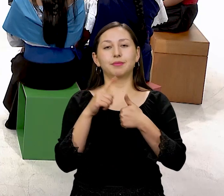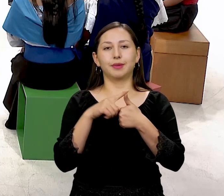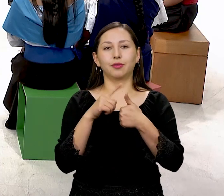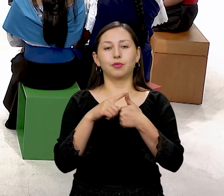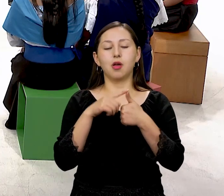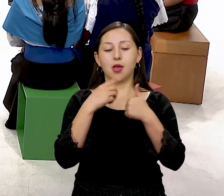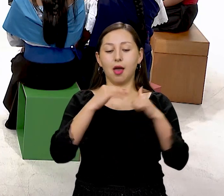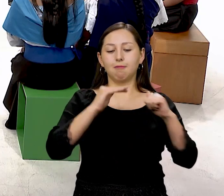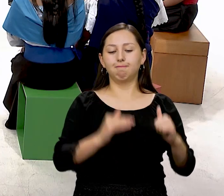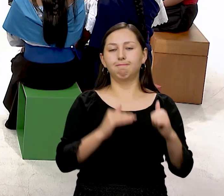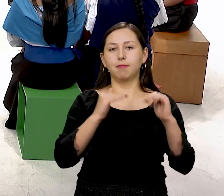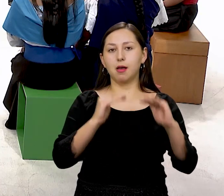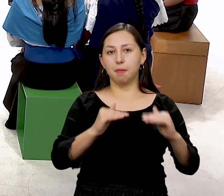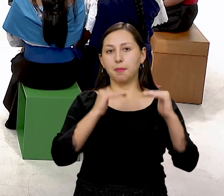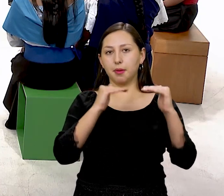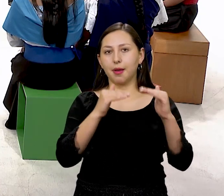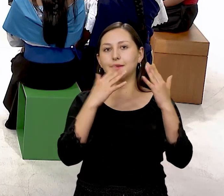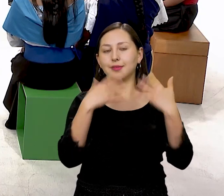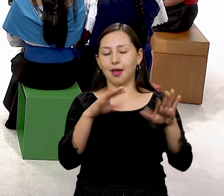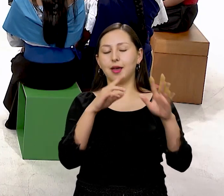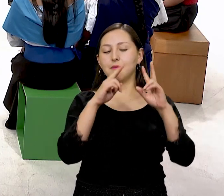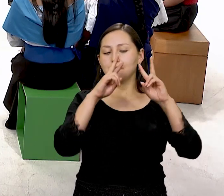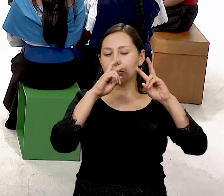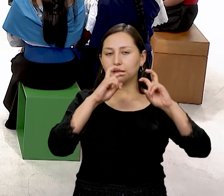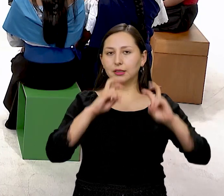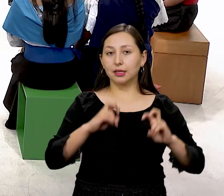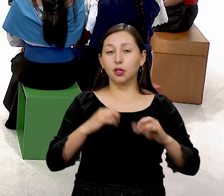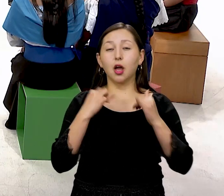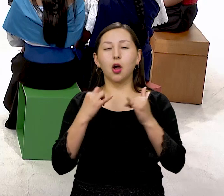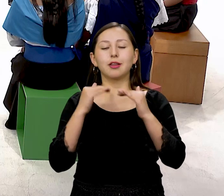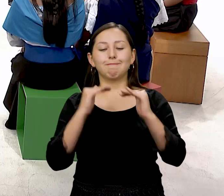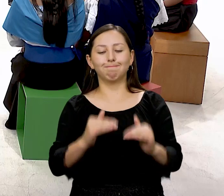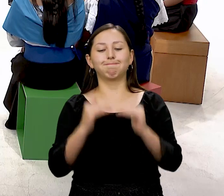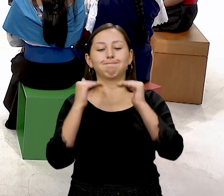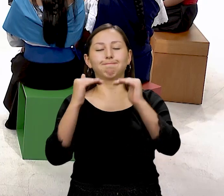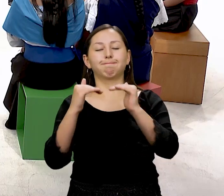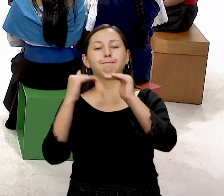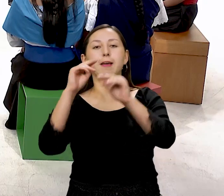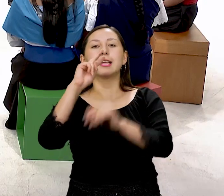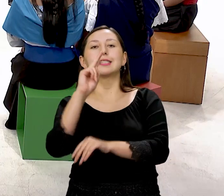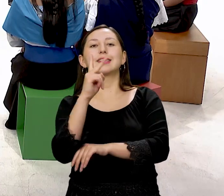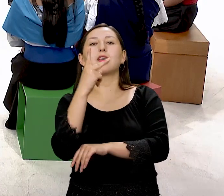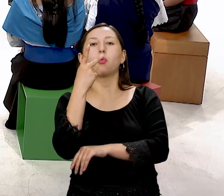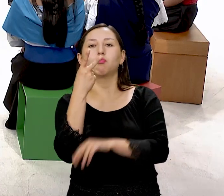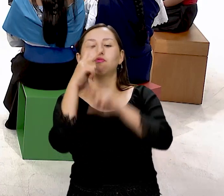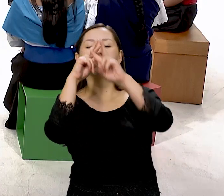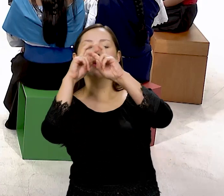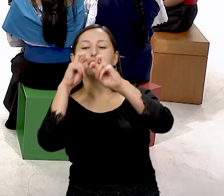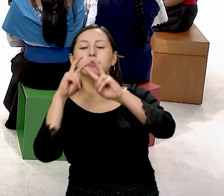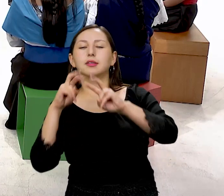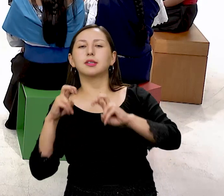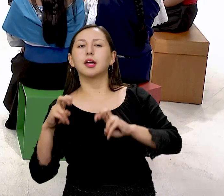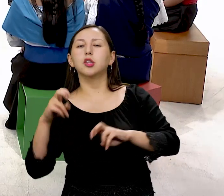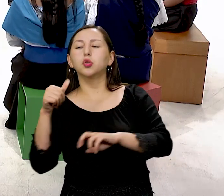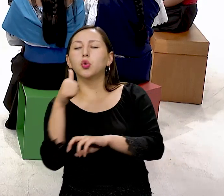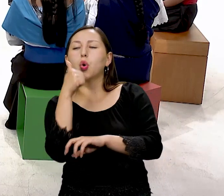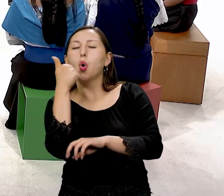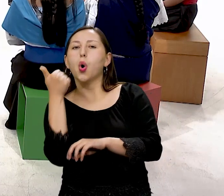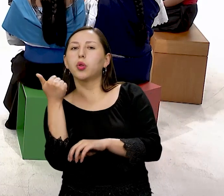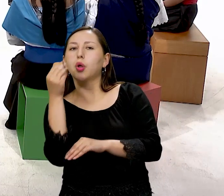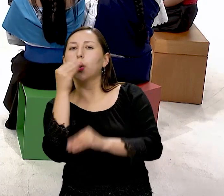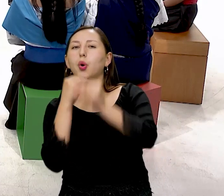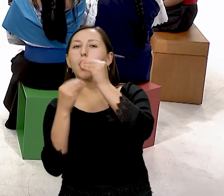hacer una segunda fase, ¿no? Una segunda fase investigativa en otro tipo de cultivos. En otro tipo